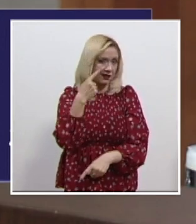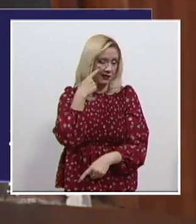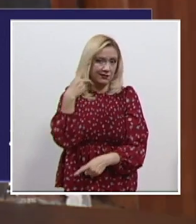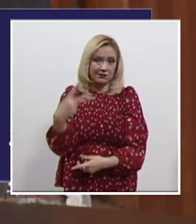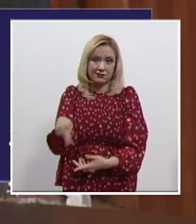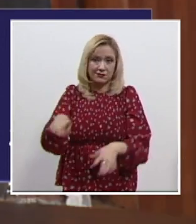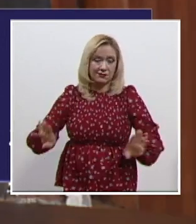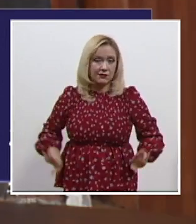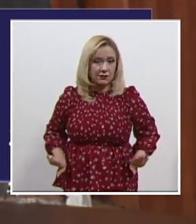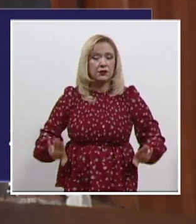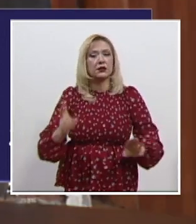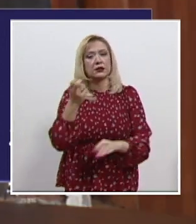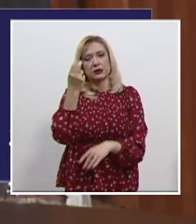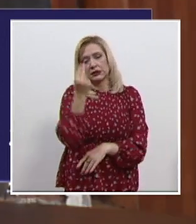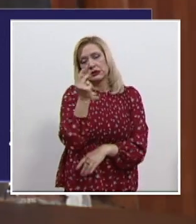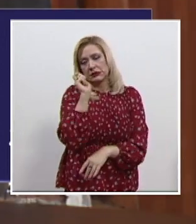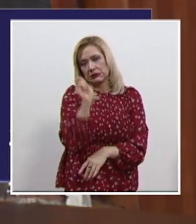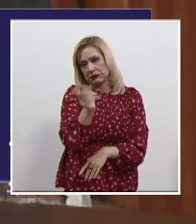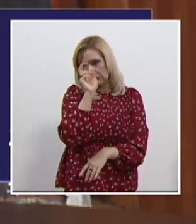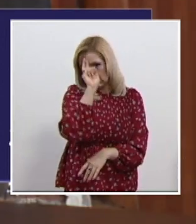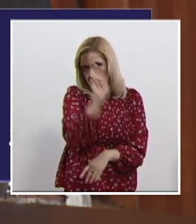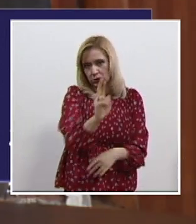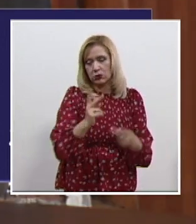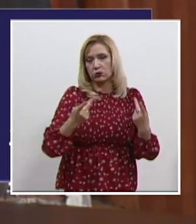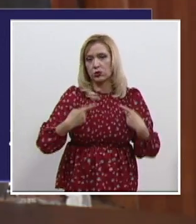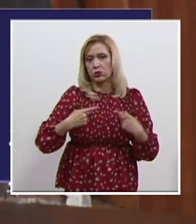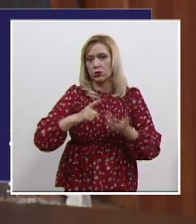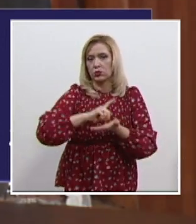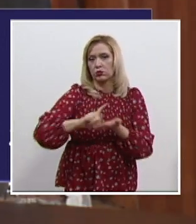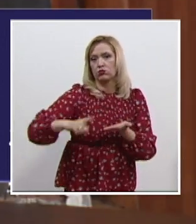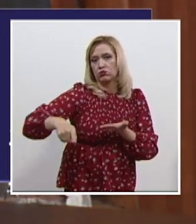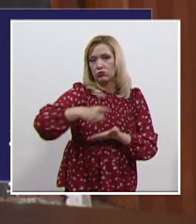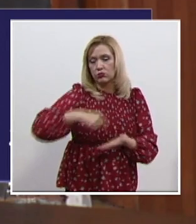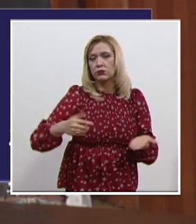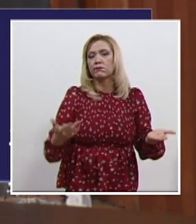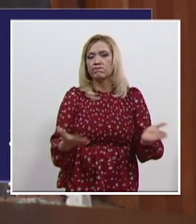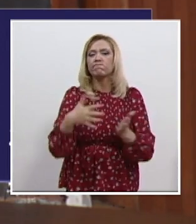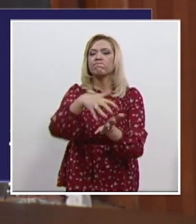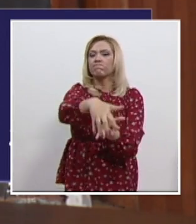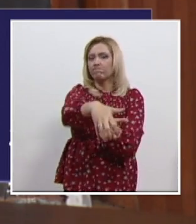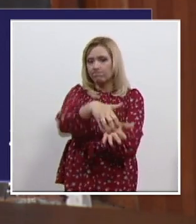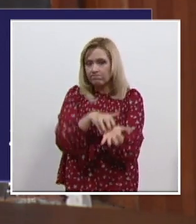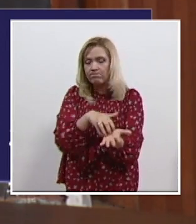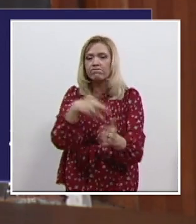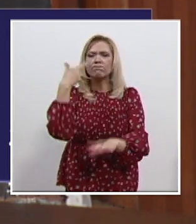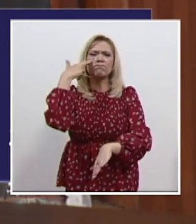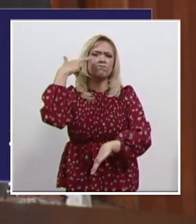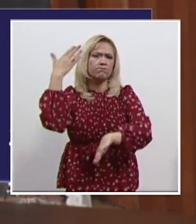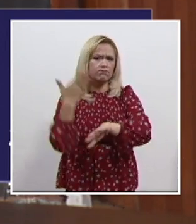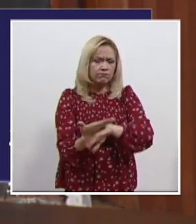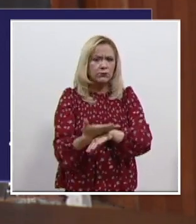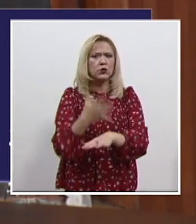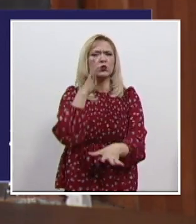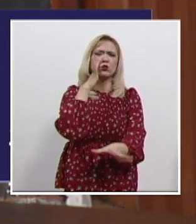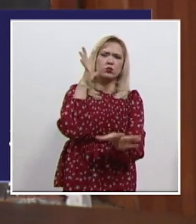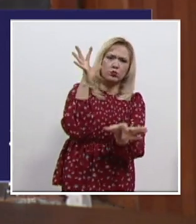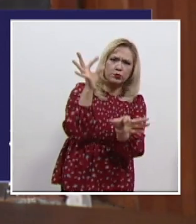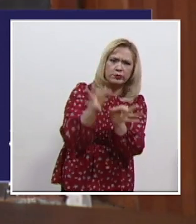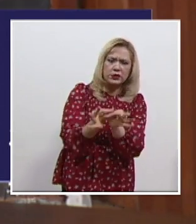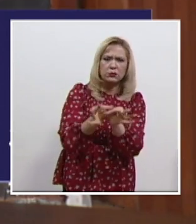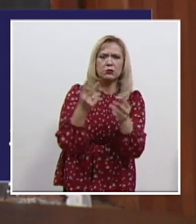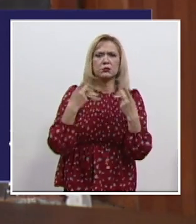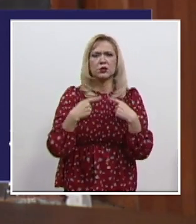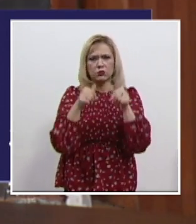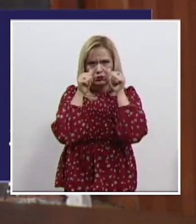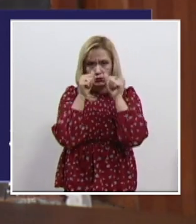los derechos de todas las personas con esta decisión. Actúa con racionalidad, responsabilidad y compromiso social en favor